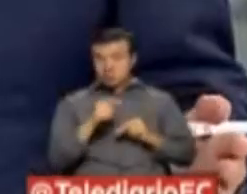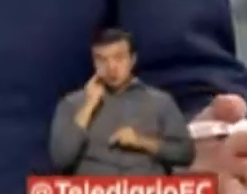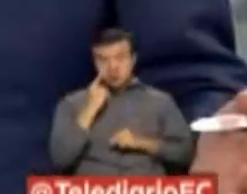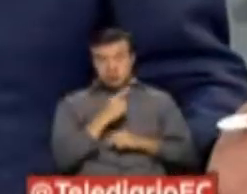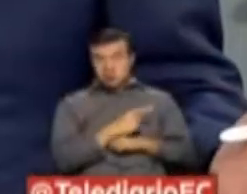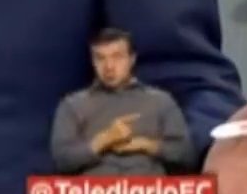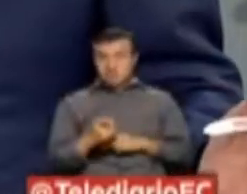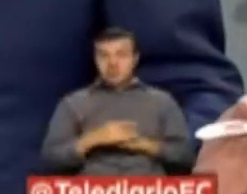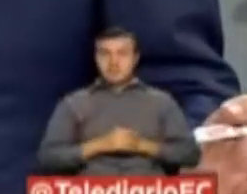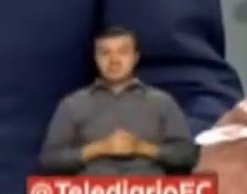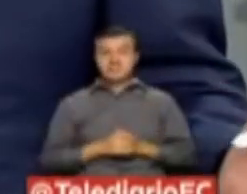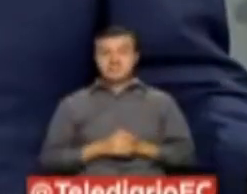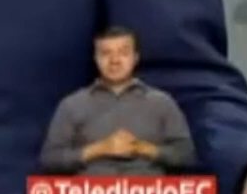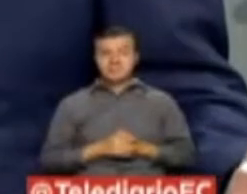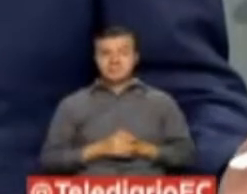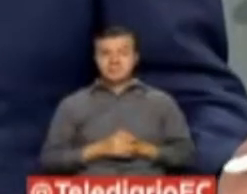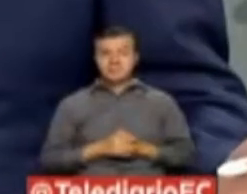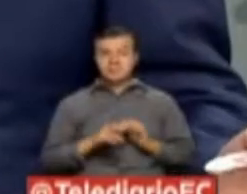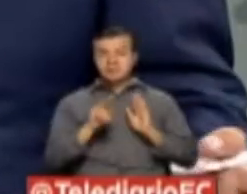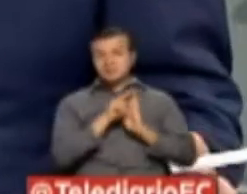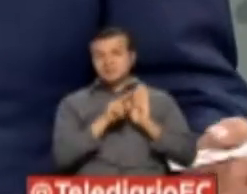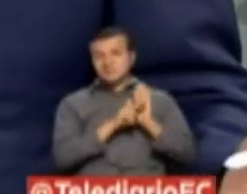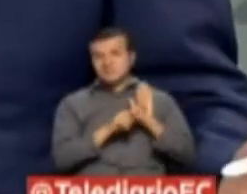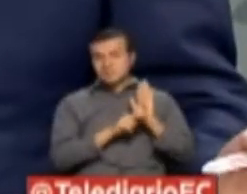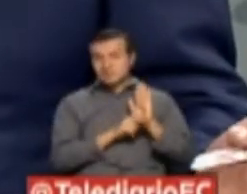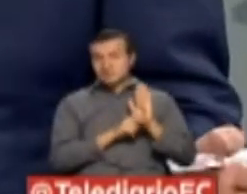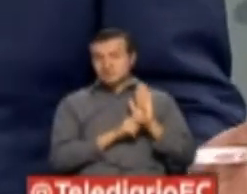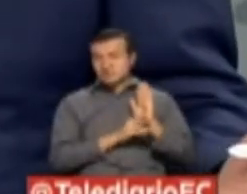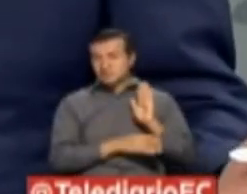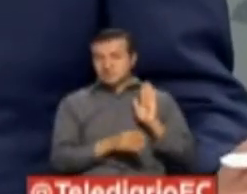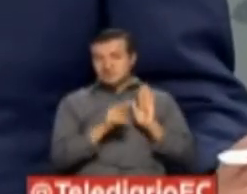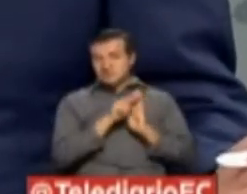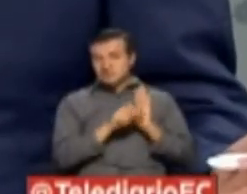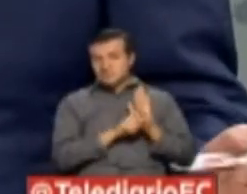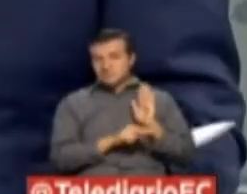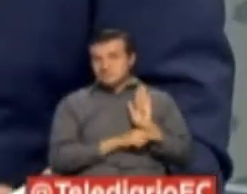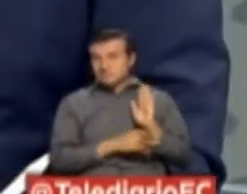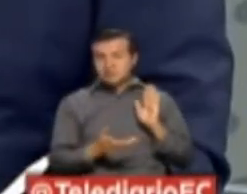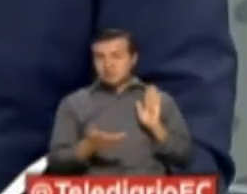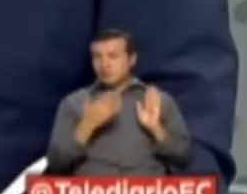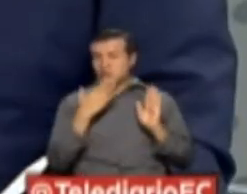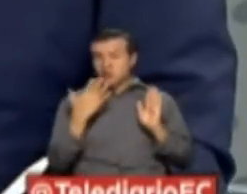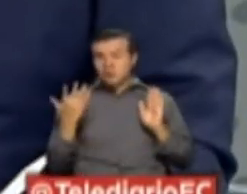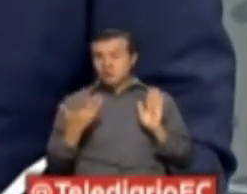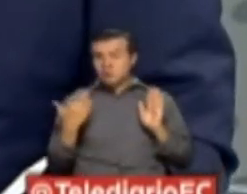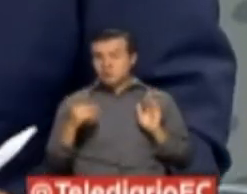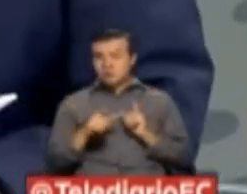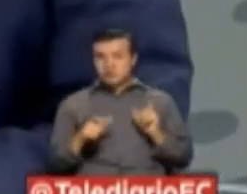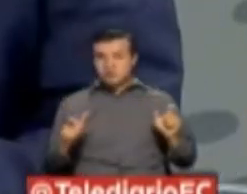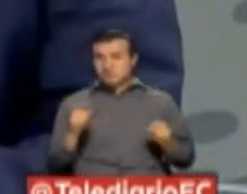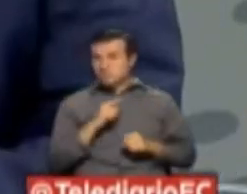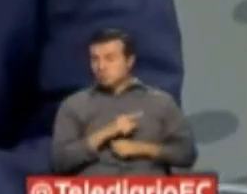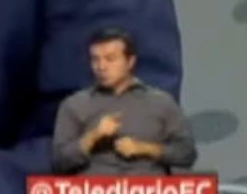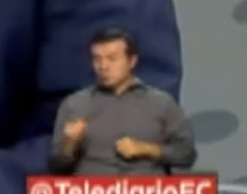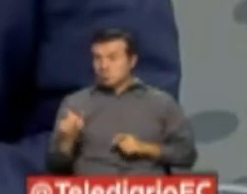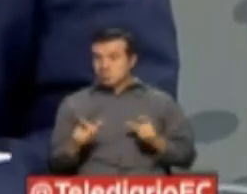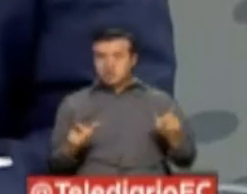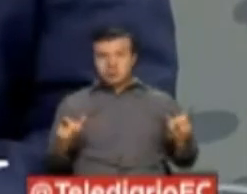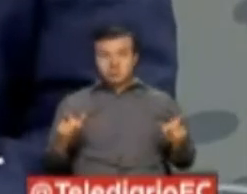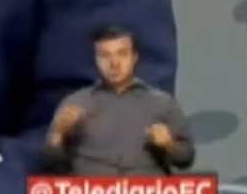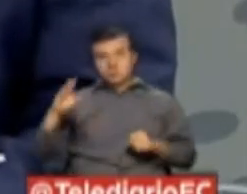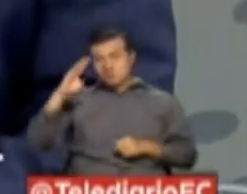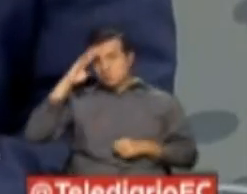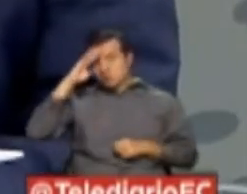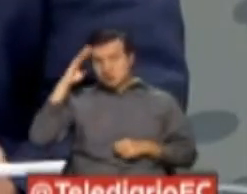qué instrucciones qué órdenes obedecen los los efectivos policiales